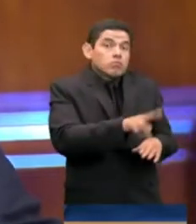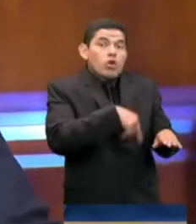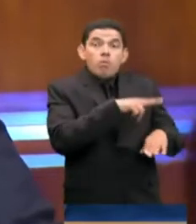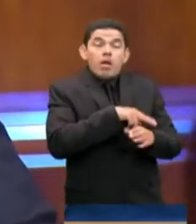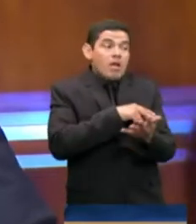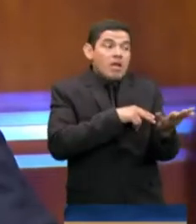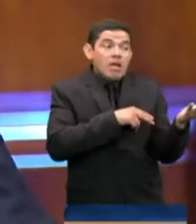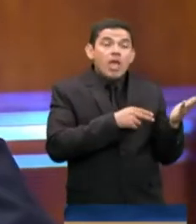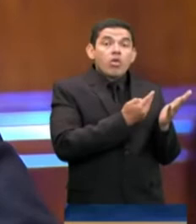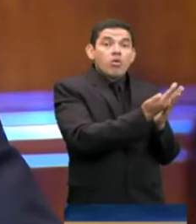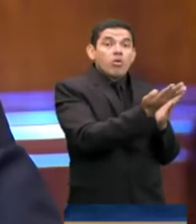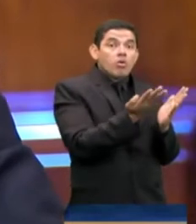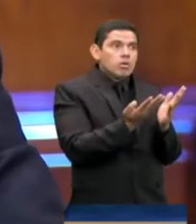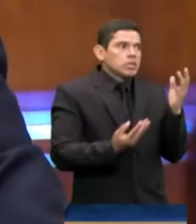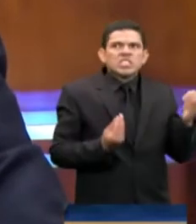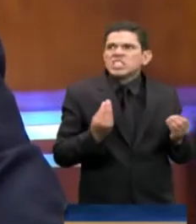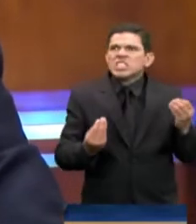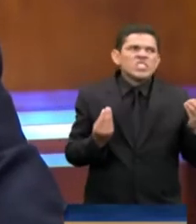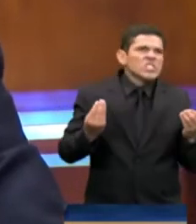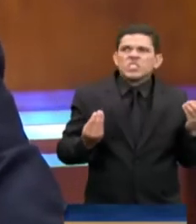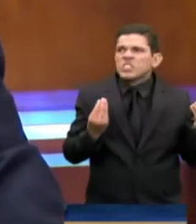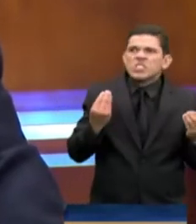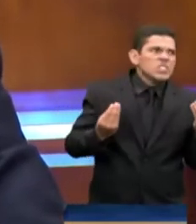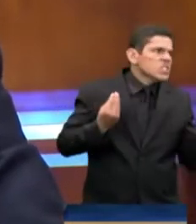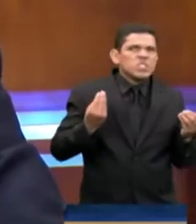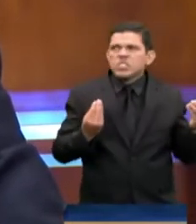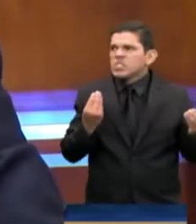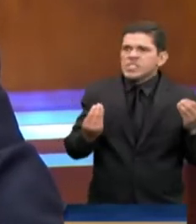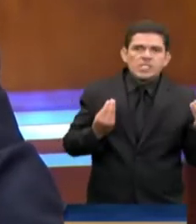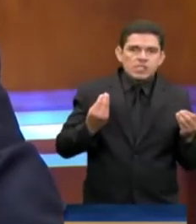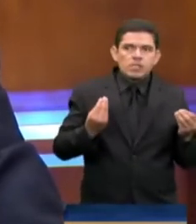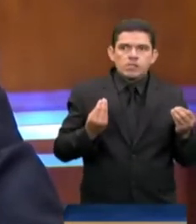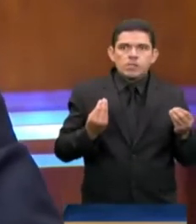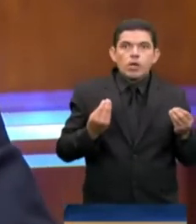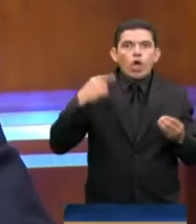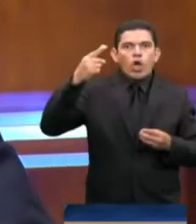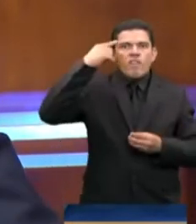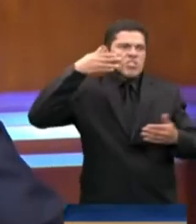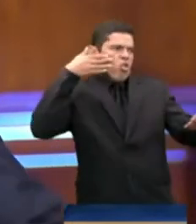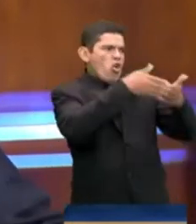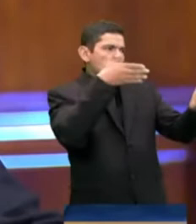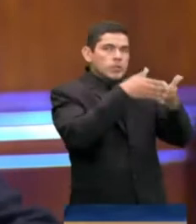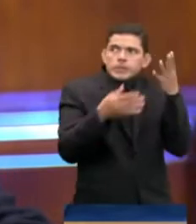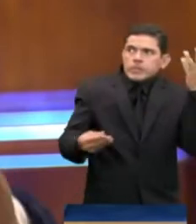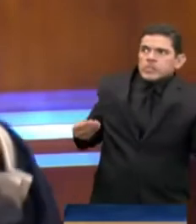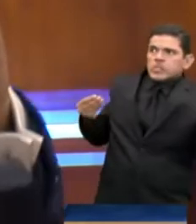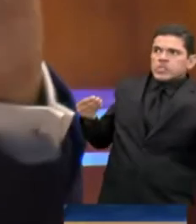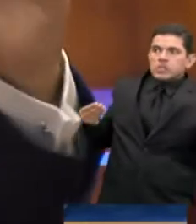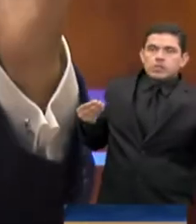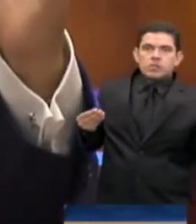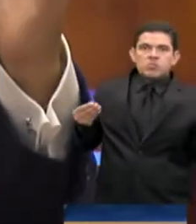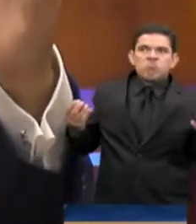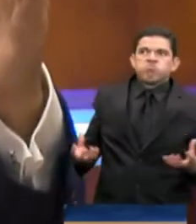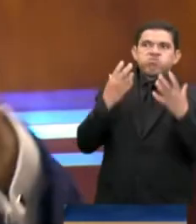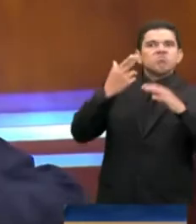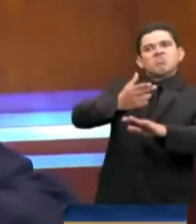quienes entran en desesperación, porque hoy hay un gobierno que los enfrenta. Así son las